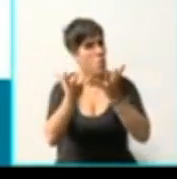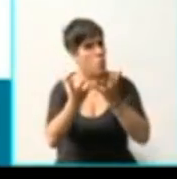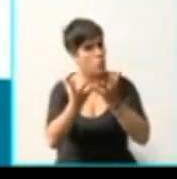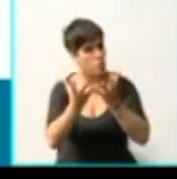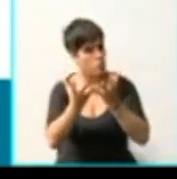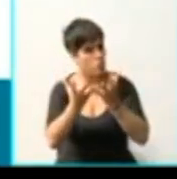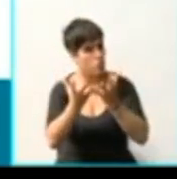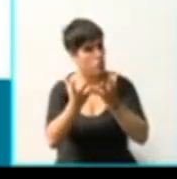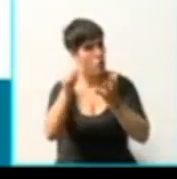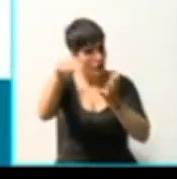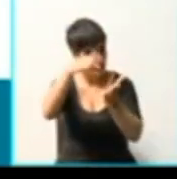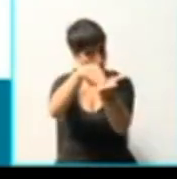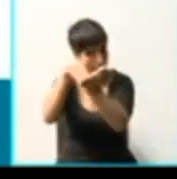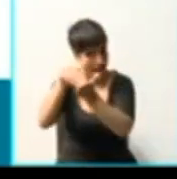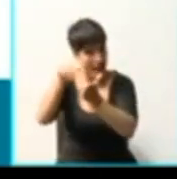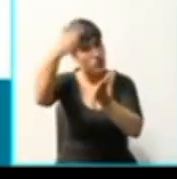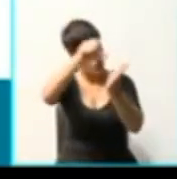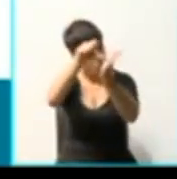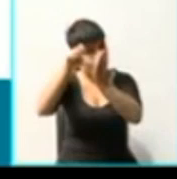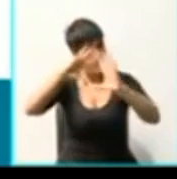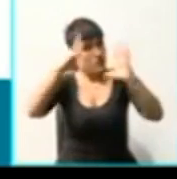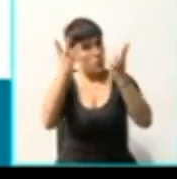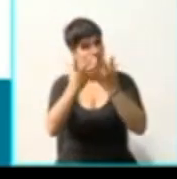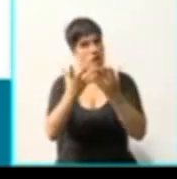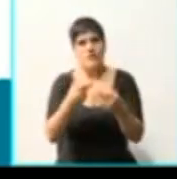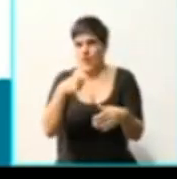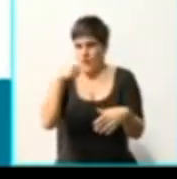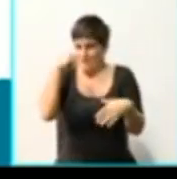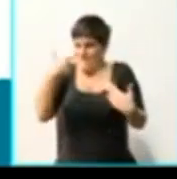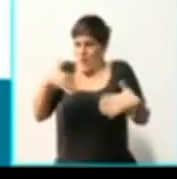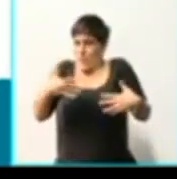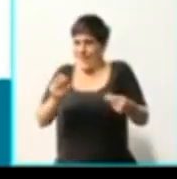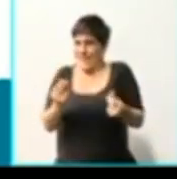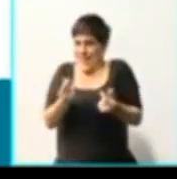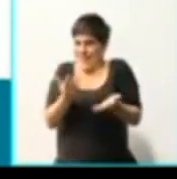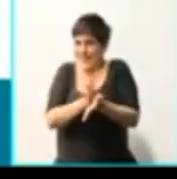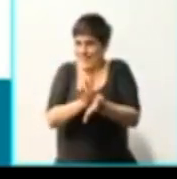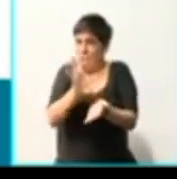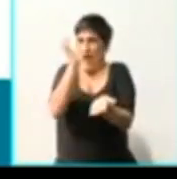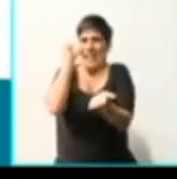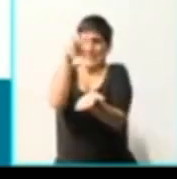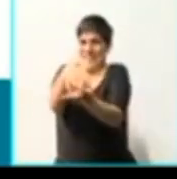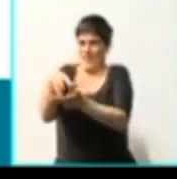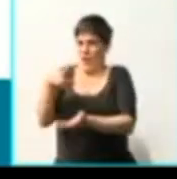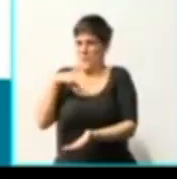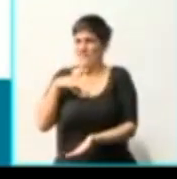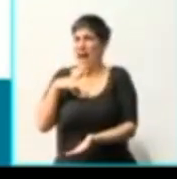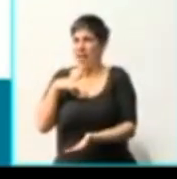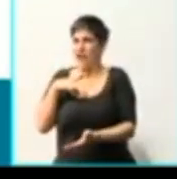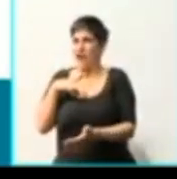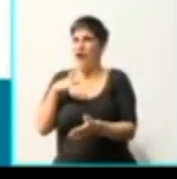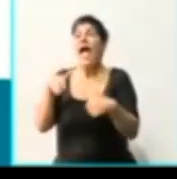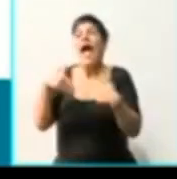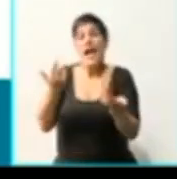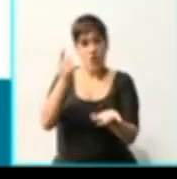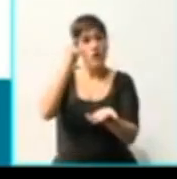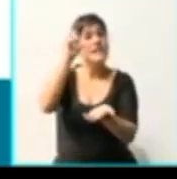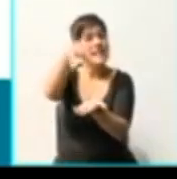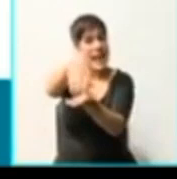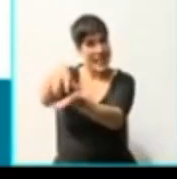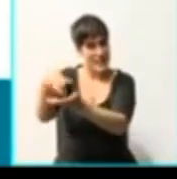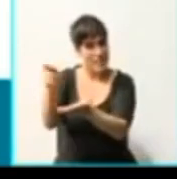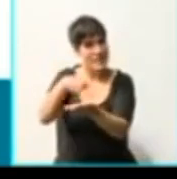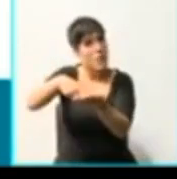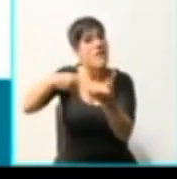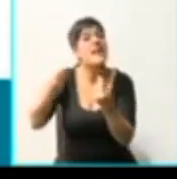terrenos, son muy apetitosos para el sector privado y el sector inmobiliario. Lo que termina pasando es que el sector inmobiliario compra